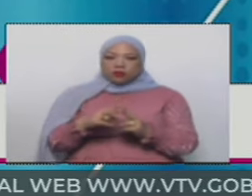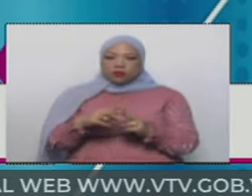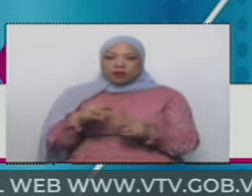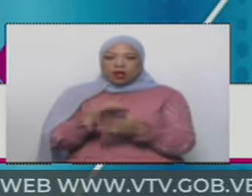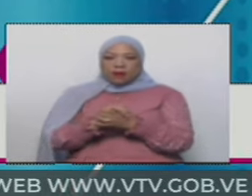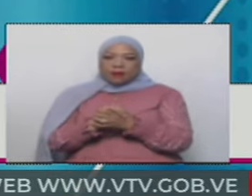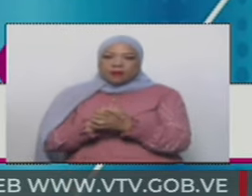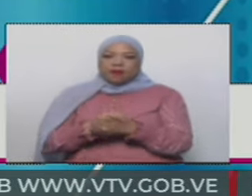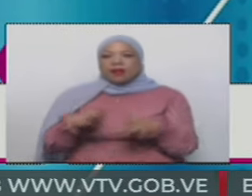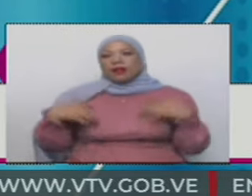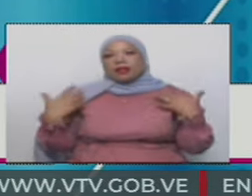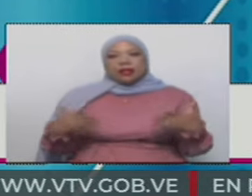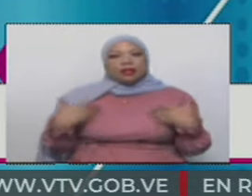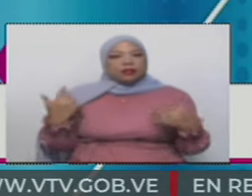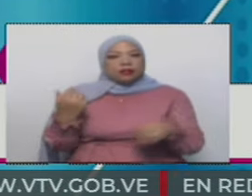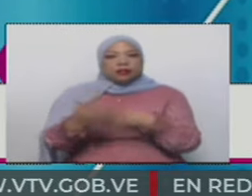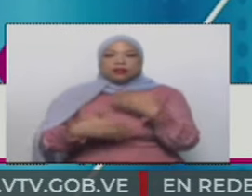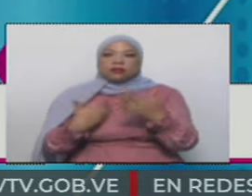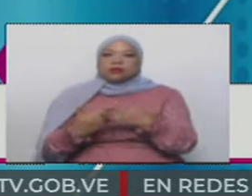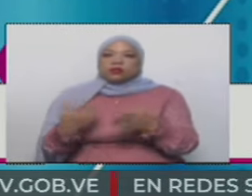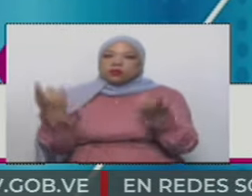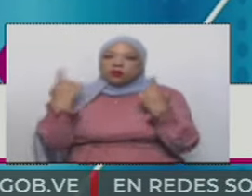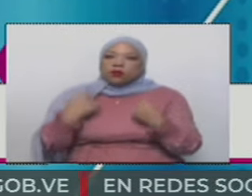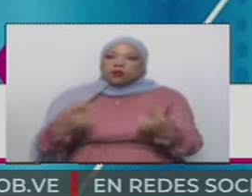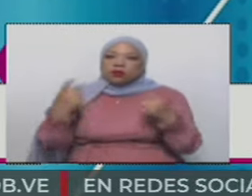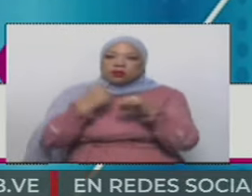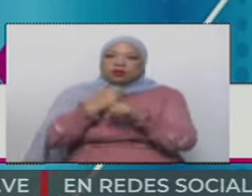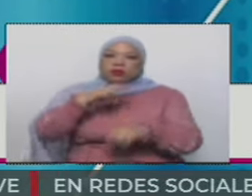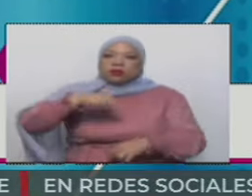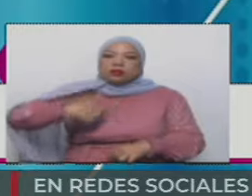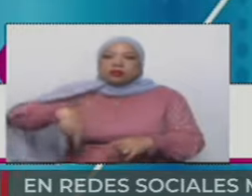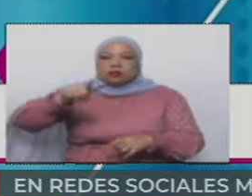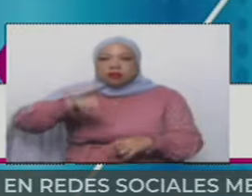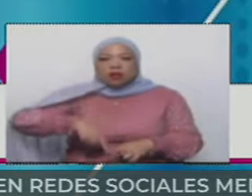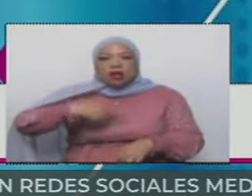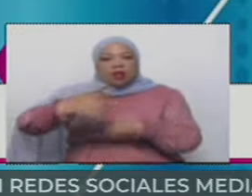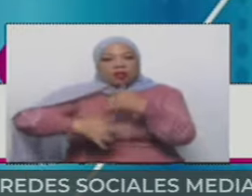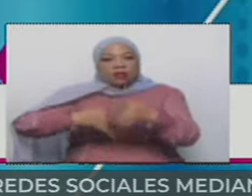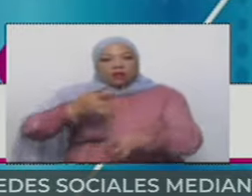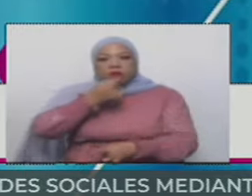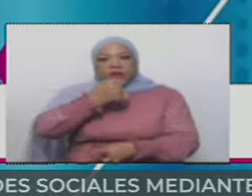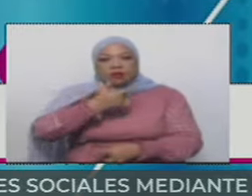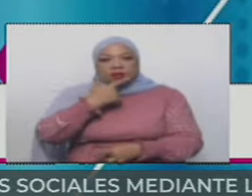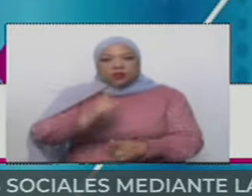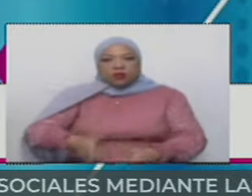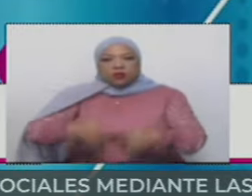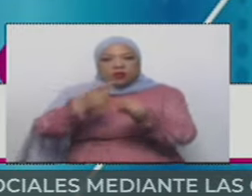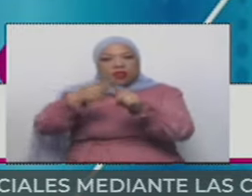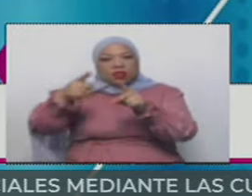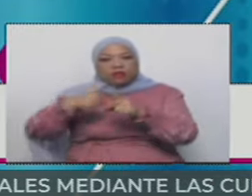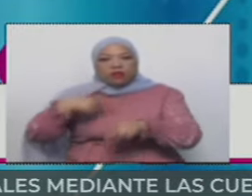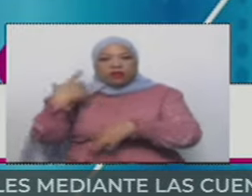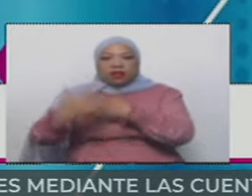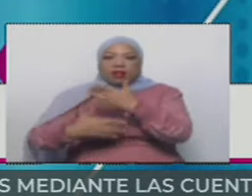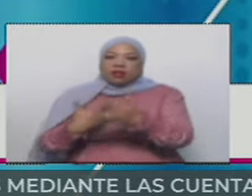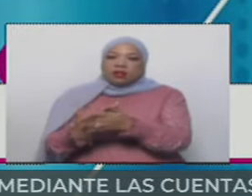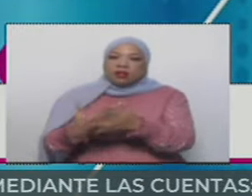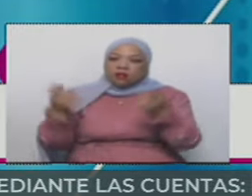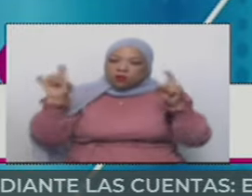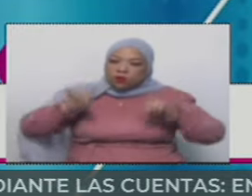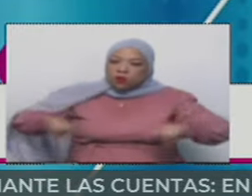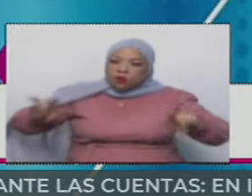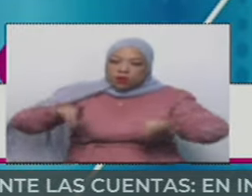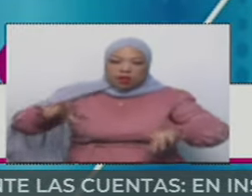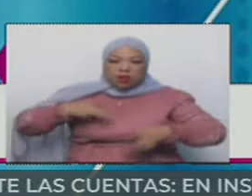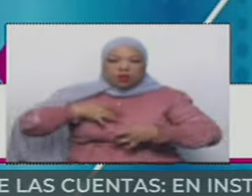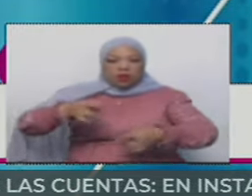para sonreír, para formarnos, además porque teníamos actividades académicas que permitían en diferentes áreas formar a los